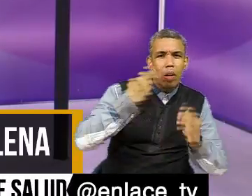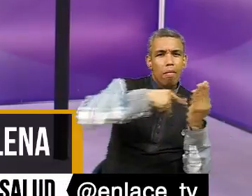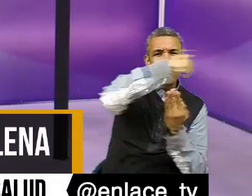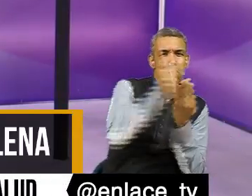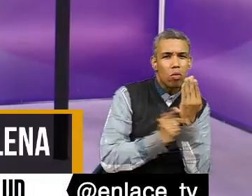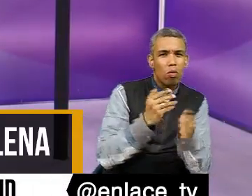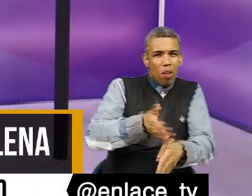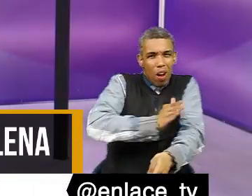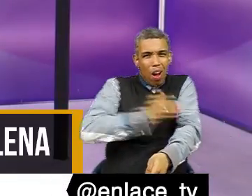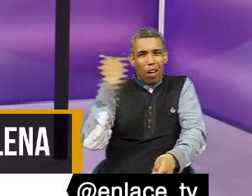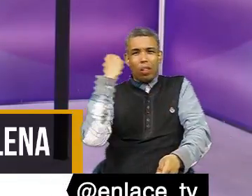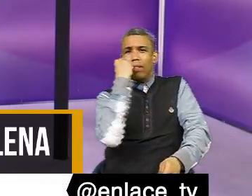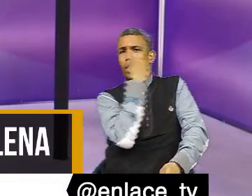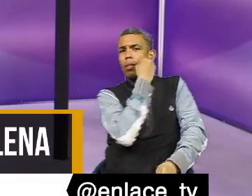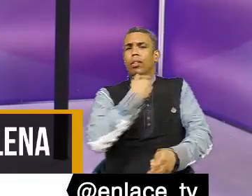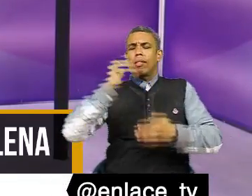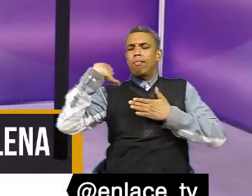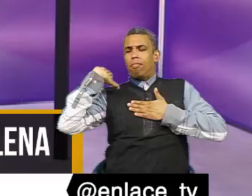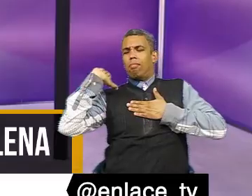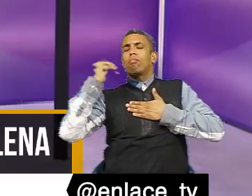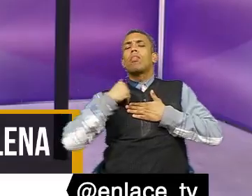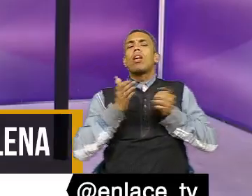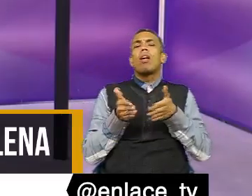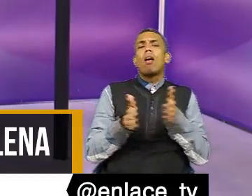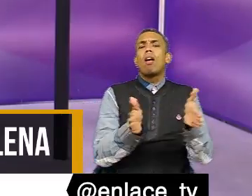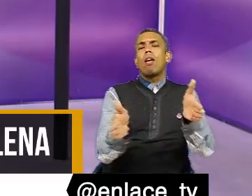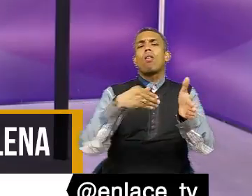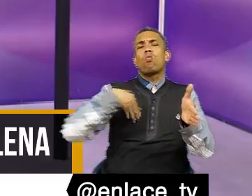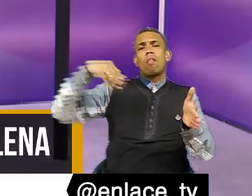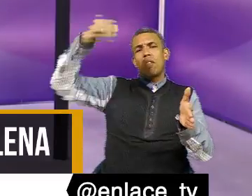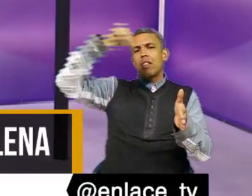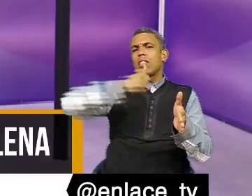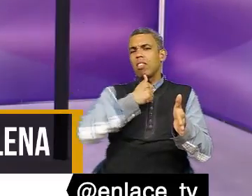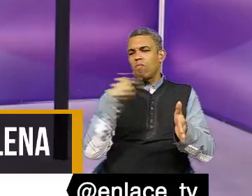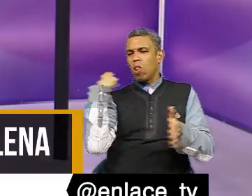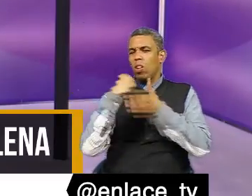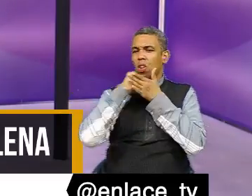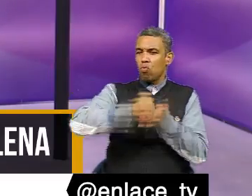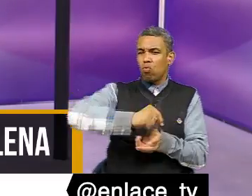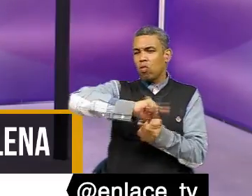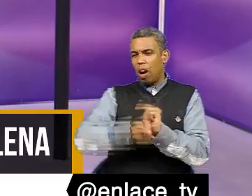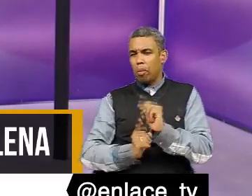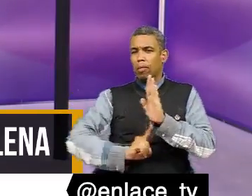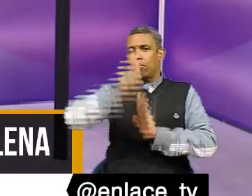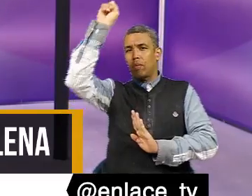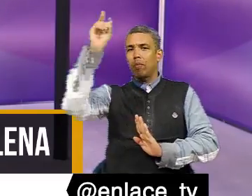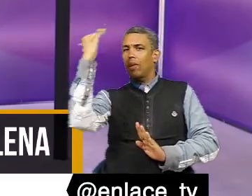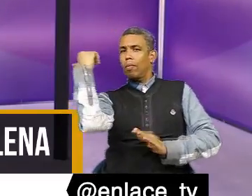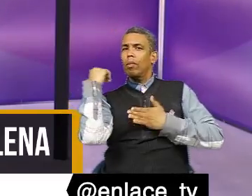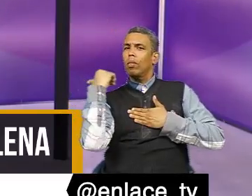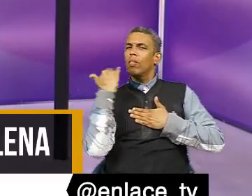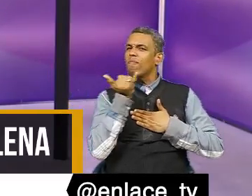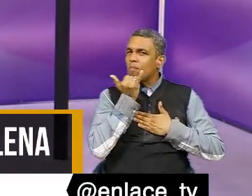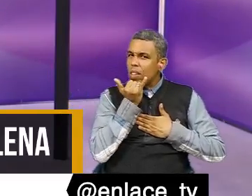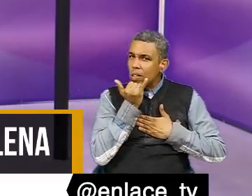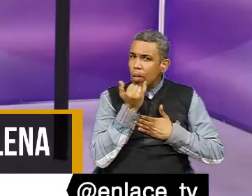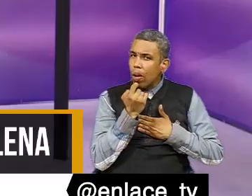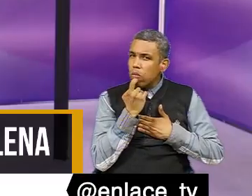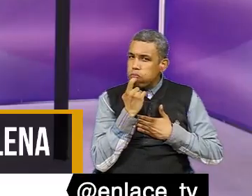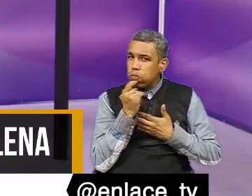en recuperar este río de la patria? Pues estaremos muy atentos porque mañana, repito, es día decisivo. Continúen ustedes con más información en estudios. Muy buenas